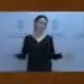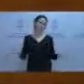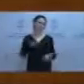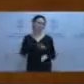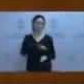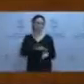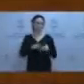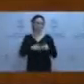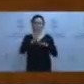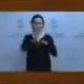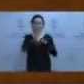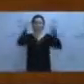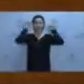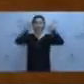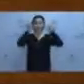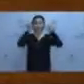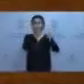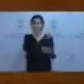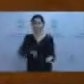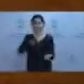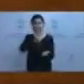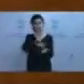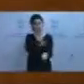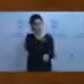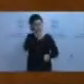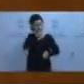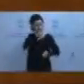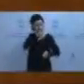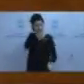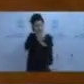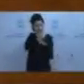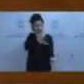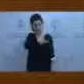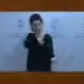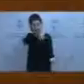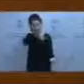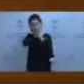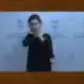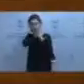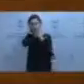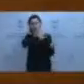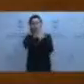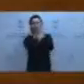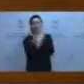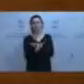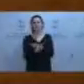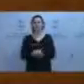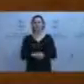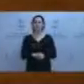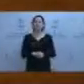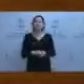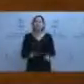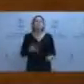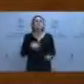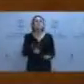Con la educación con la que me dirijo a usted, a diferencia de lo que usted hace con los demás. ¿Cómo se